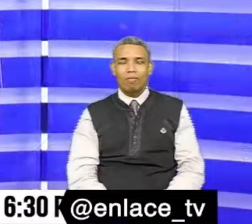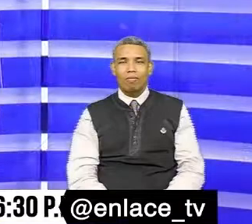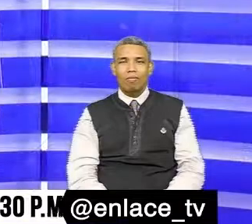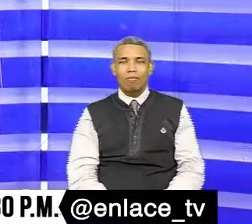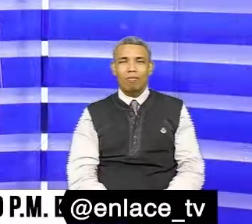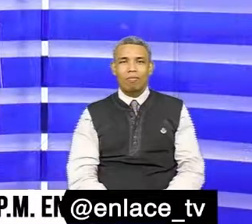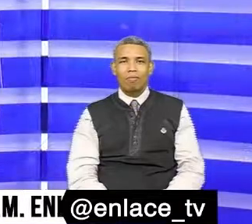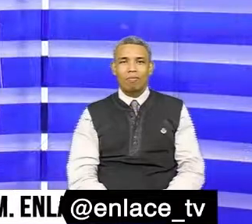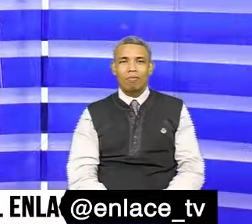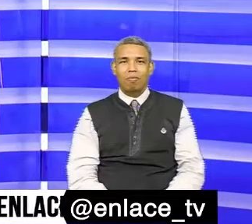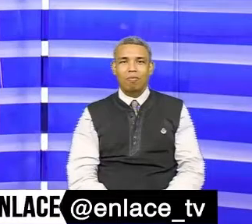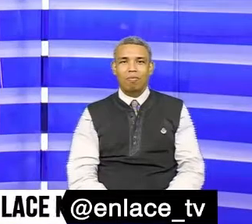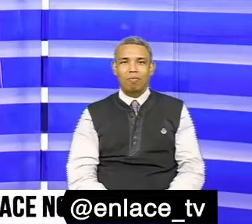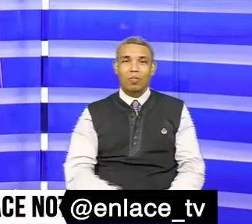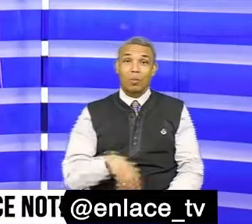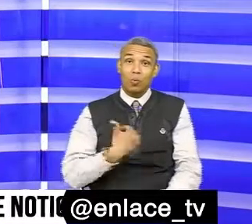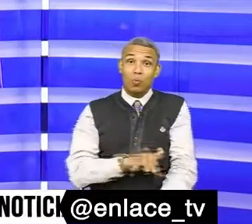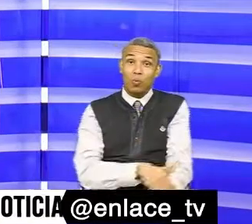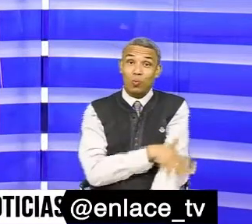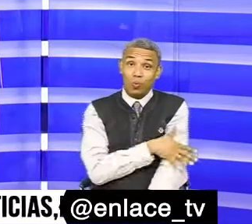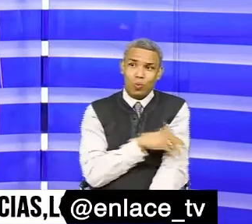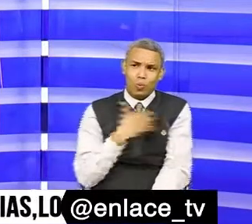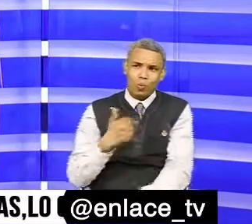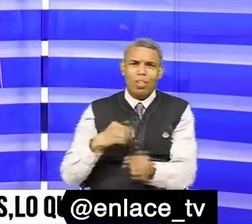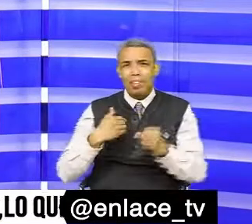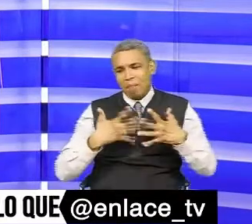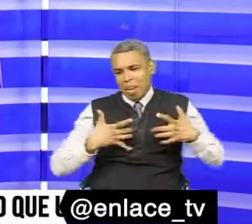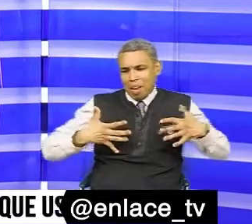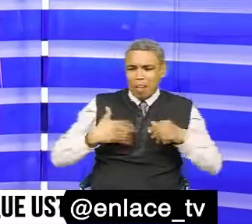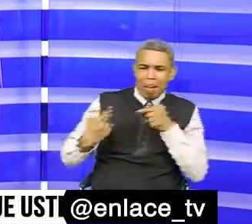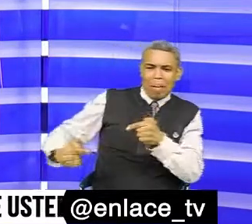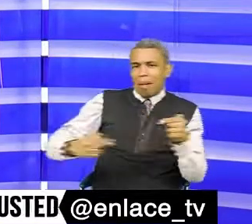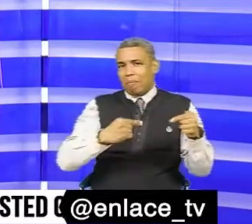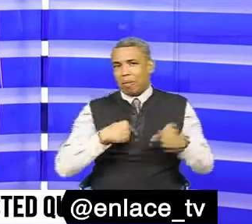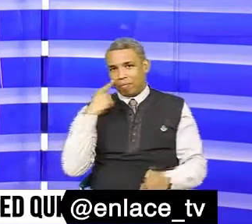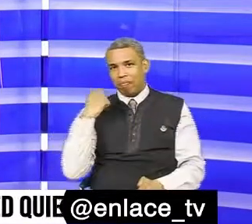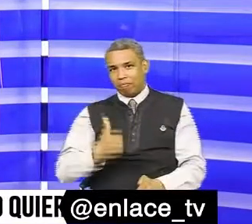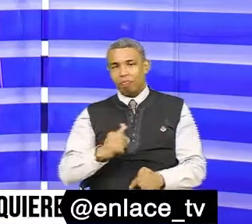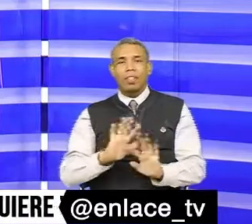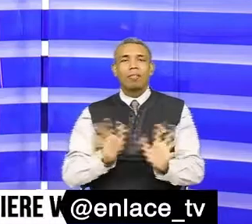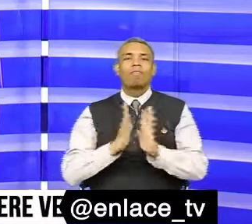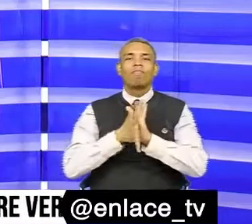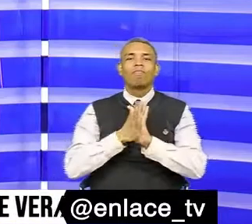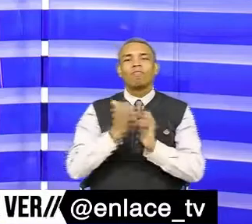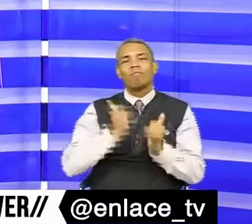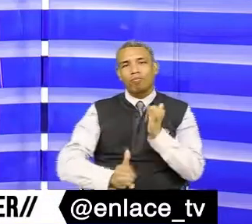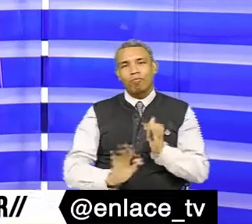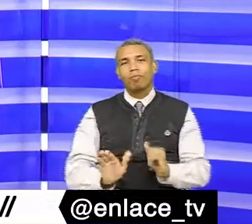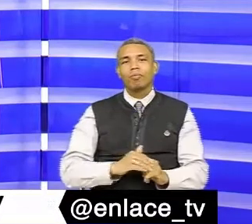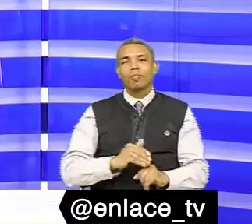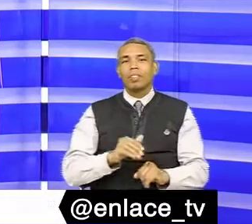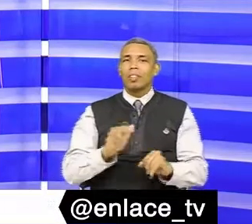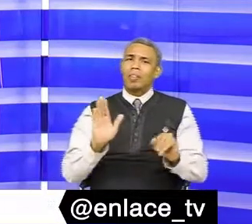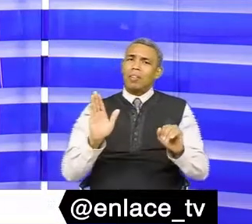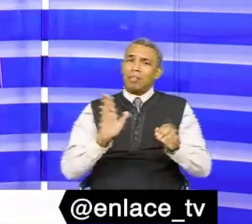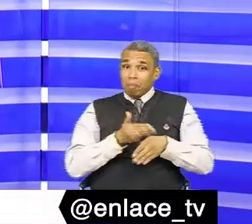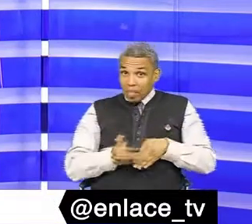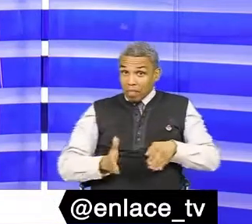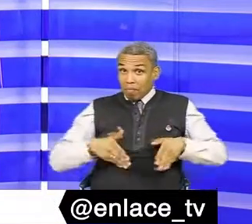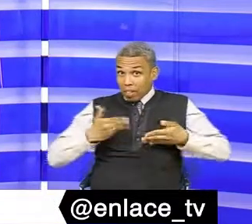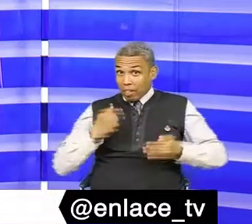sin duda alguna excelente festival hasta que la buena información de cultura y entretenimiento que pasen una feliz tarde pero recuerden